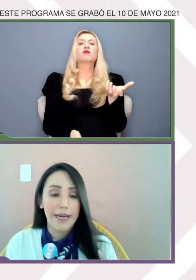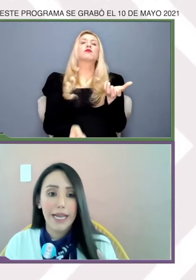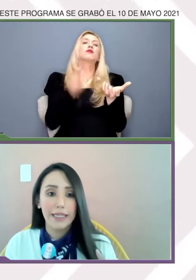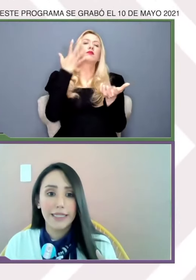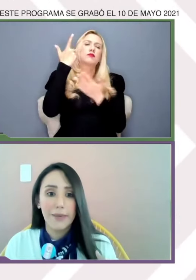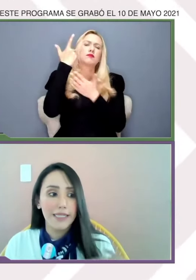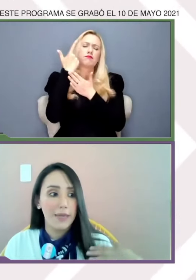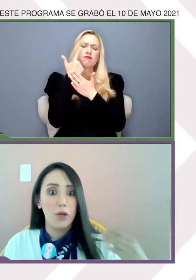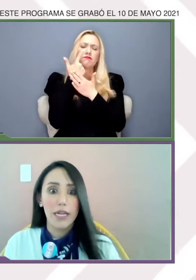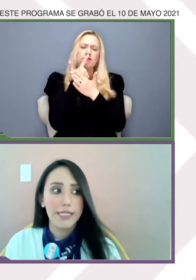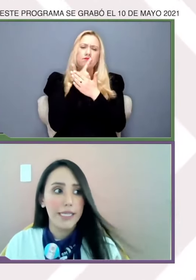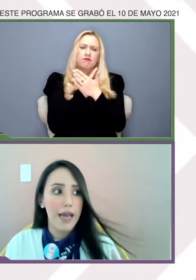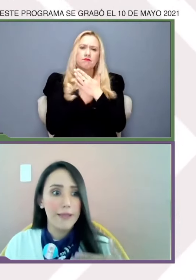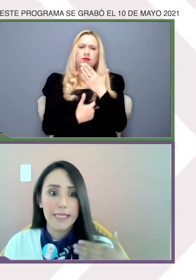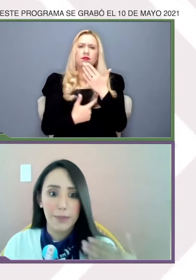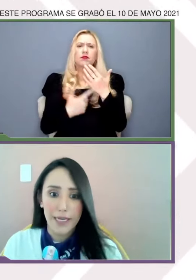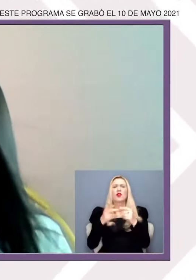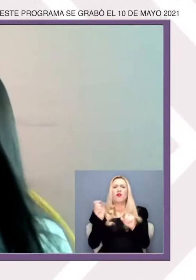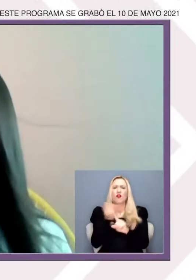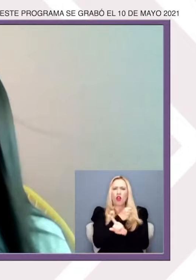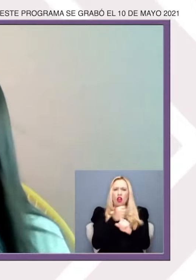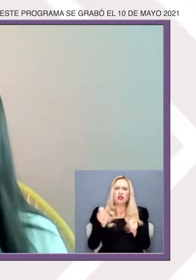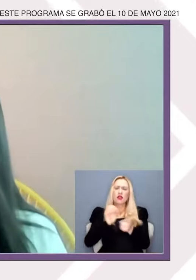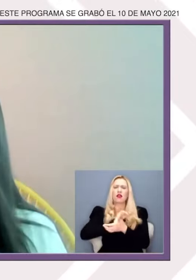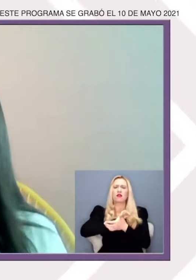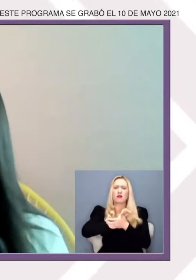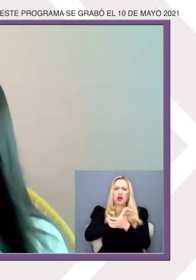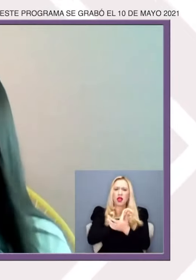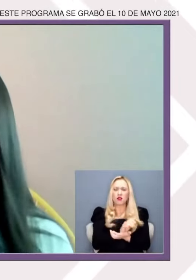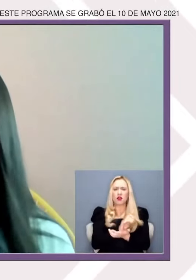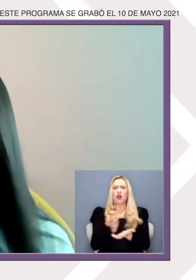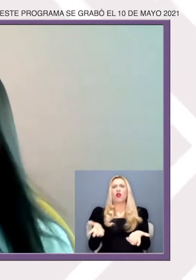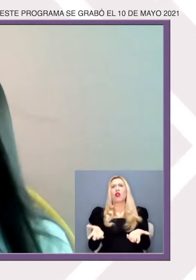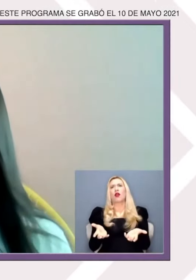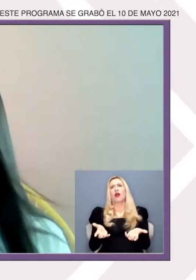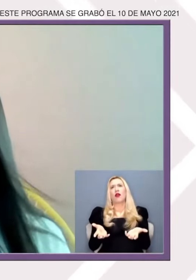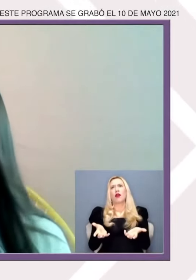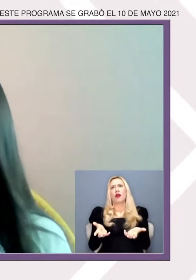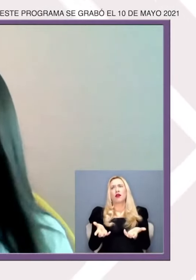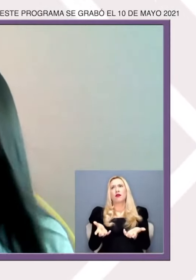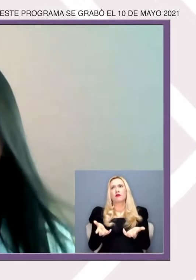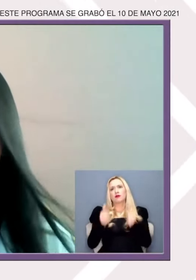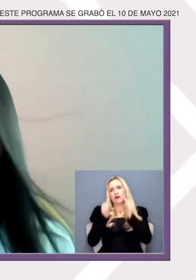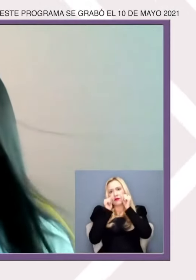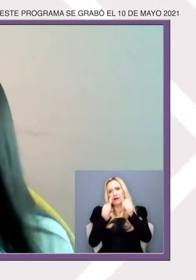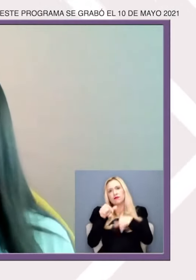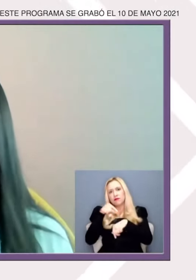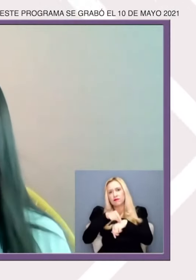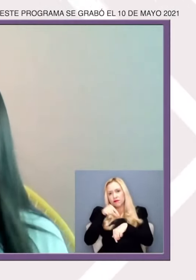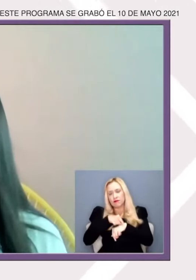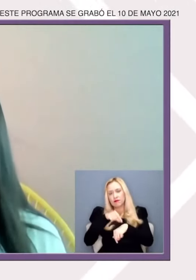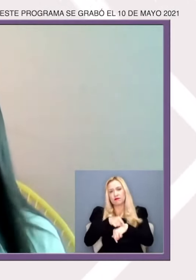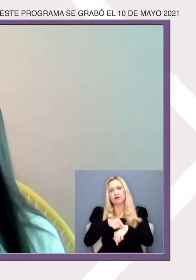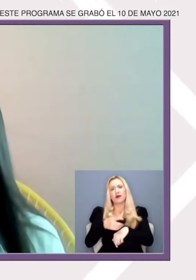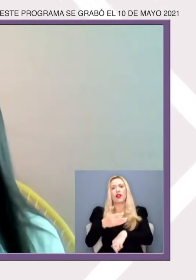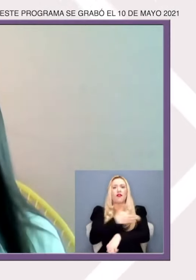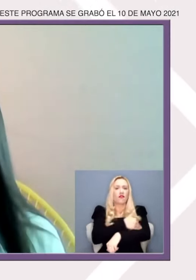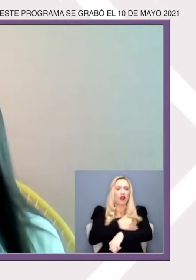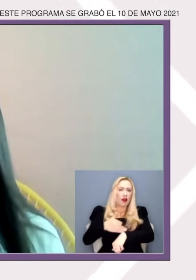que abarcan temas de violencia, discriminación, acceso a servicios de salud, entornos